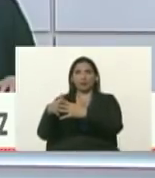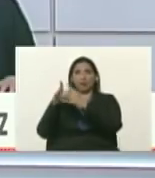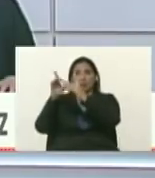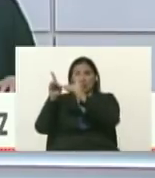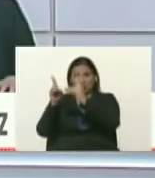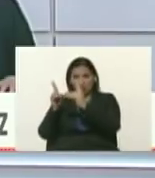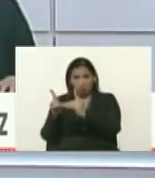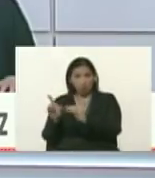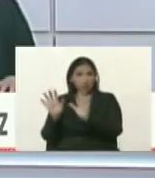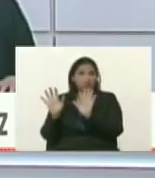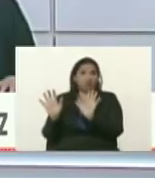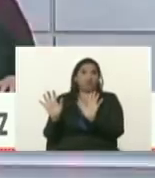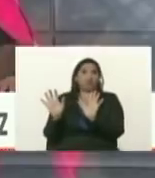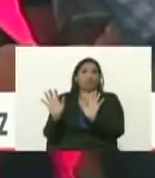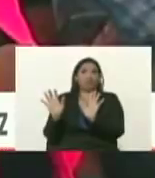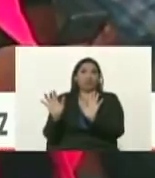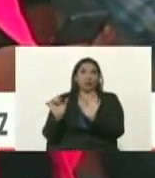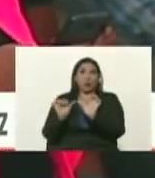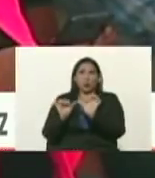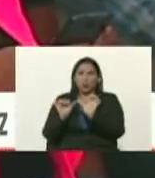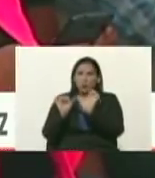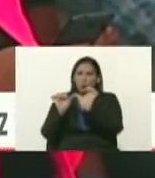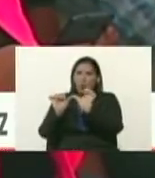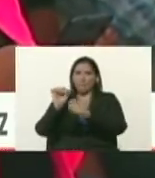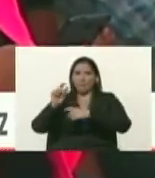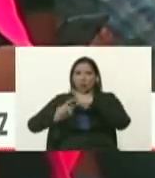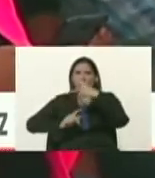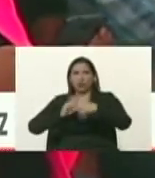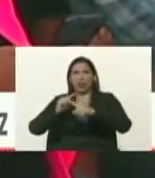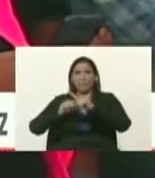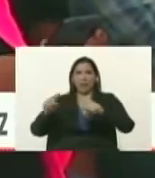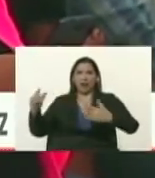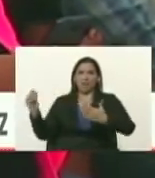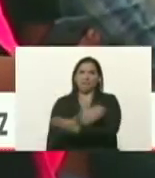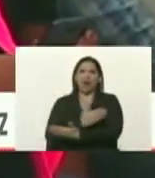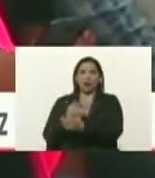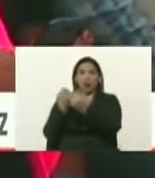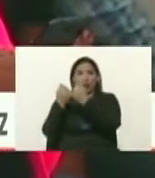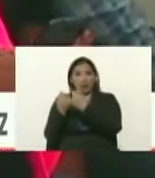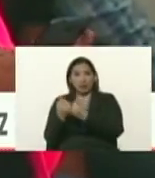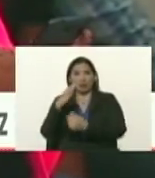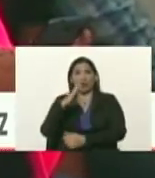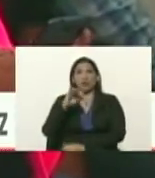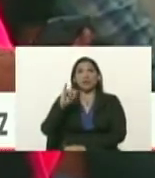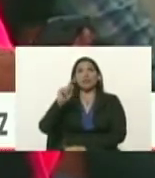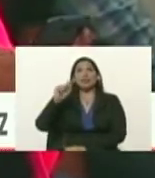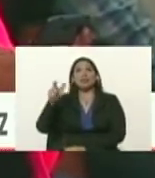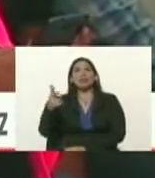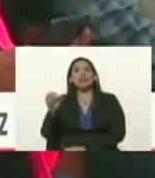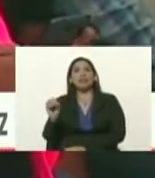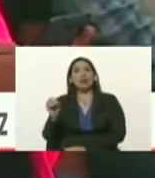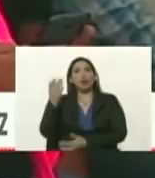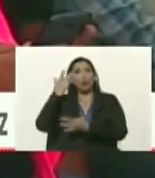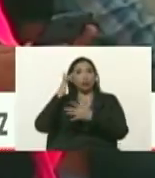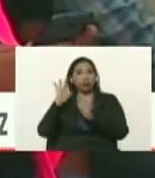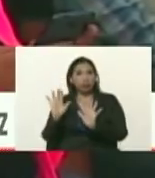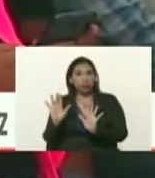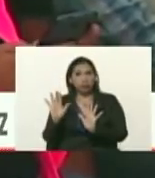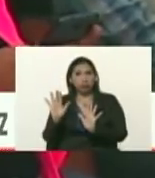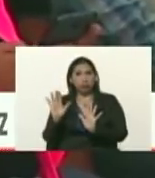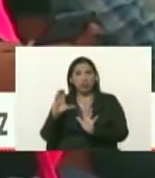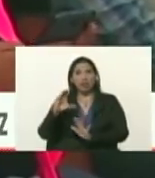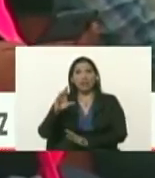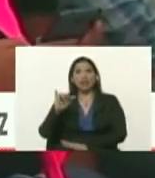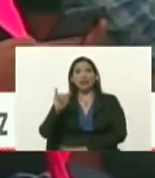decidió continuar el proceso para el embargo de los activos de Citgo en el caso de